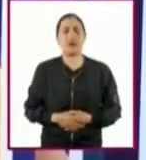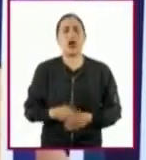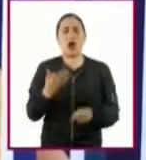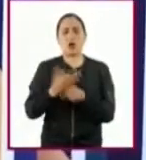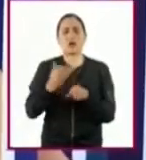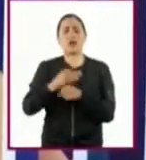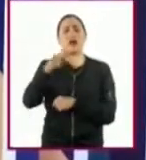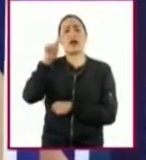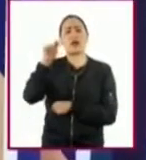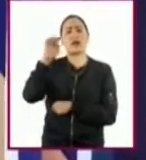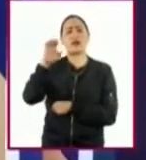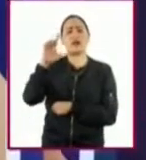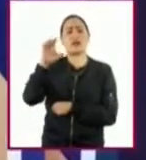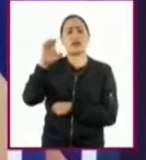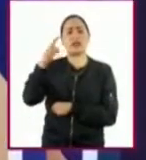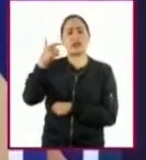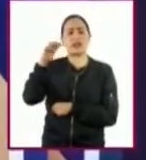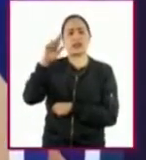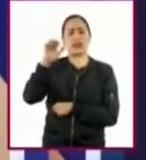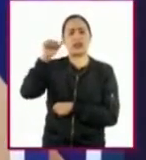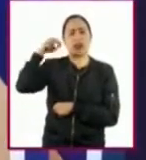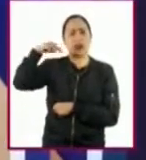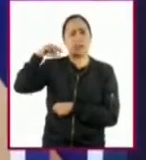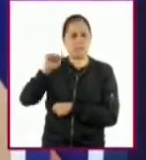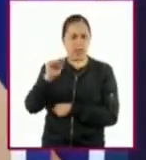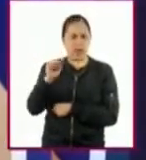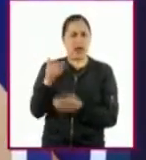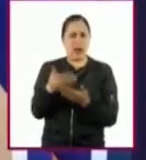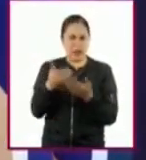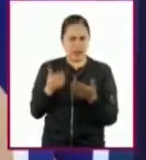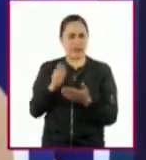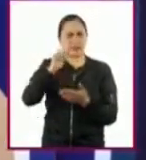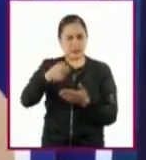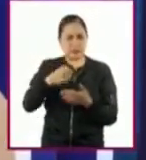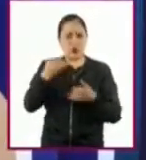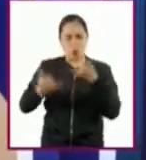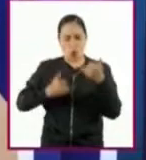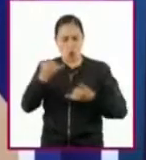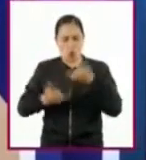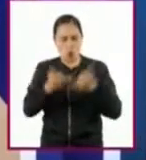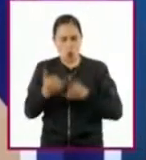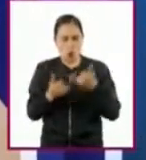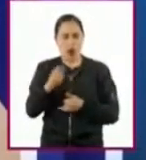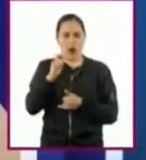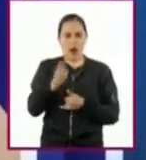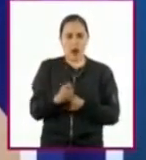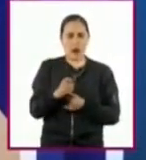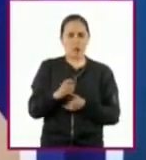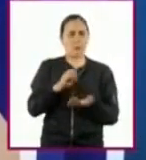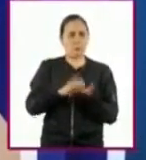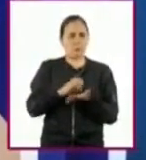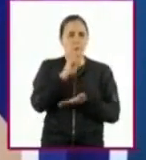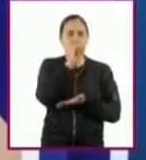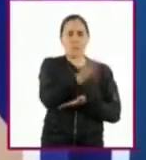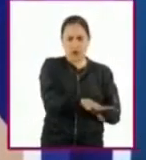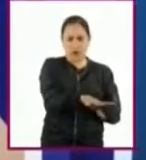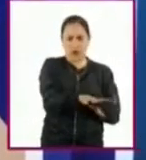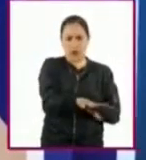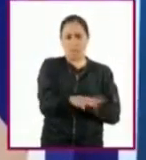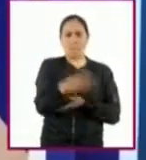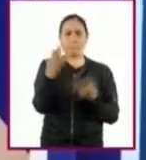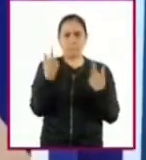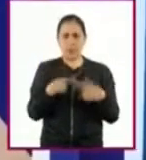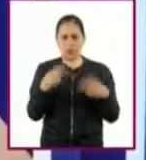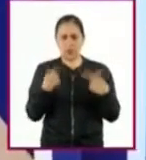Les describiré un poco de qué se trata. El juego consiste en enviar un telegrama a una persona,